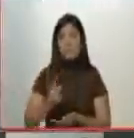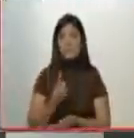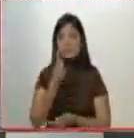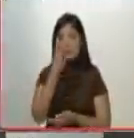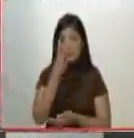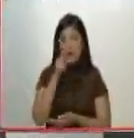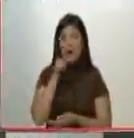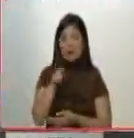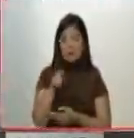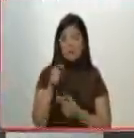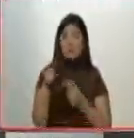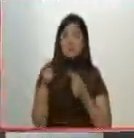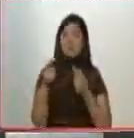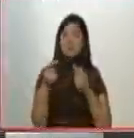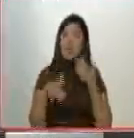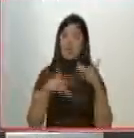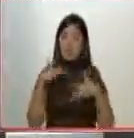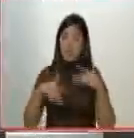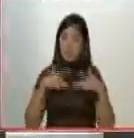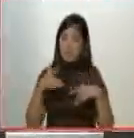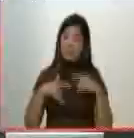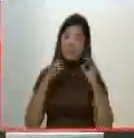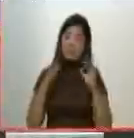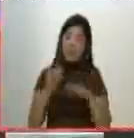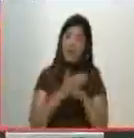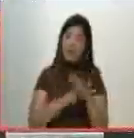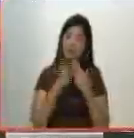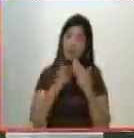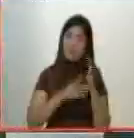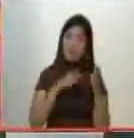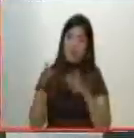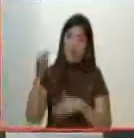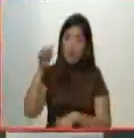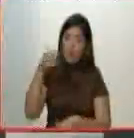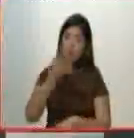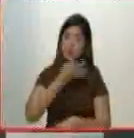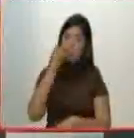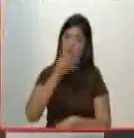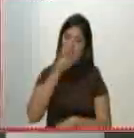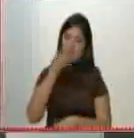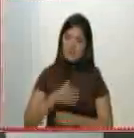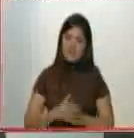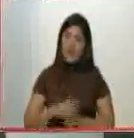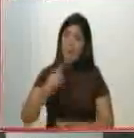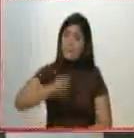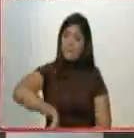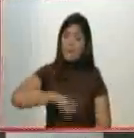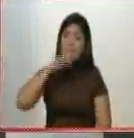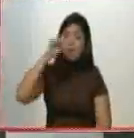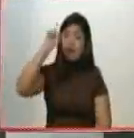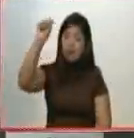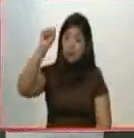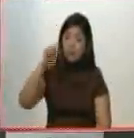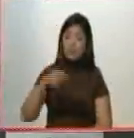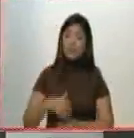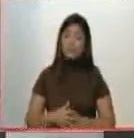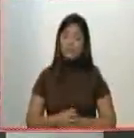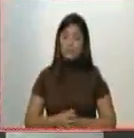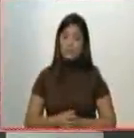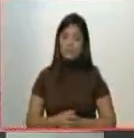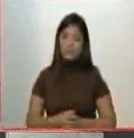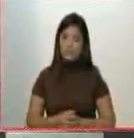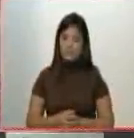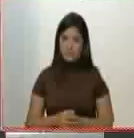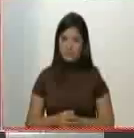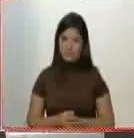se va a desarrollar el acto previsto para la tarde de hoy. El presidente saludando a la juventud